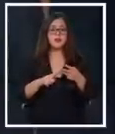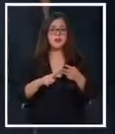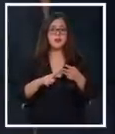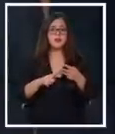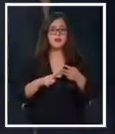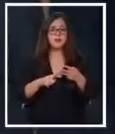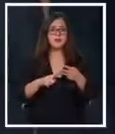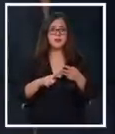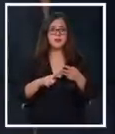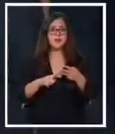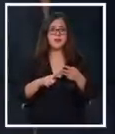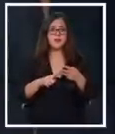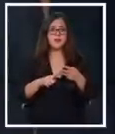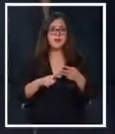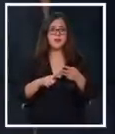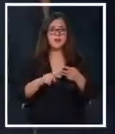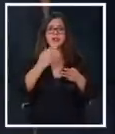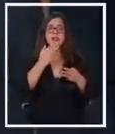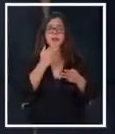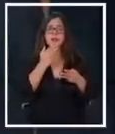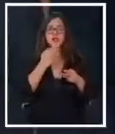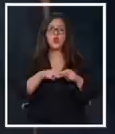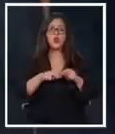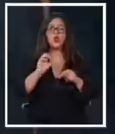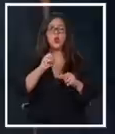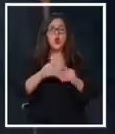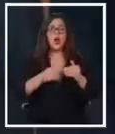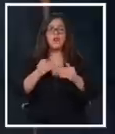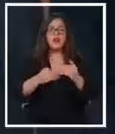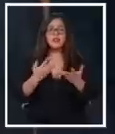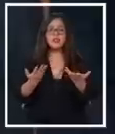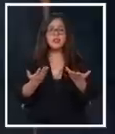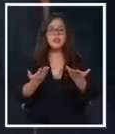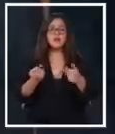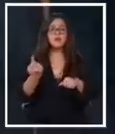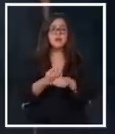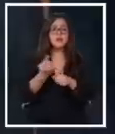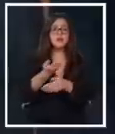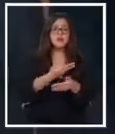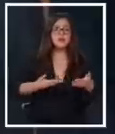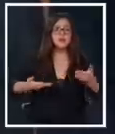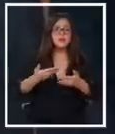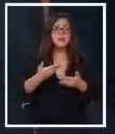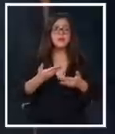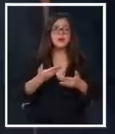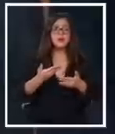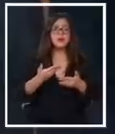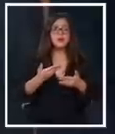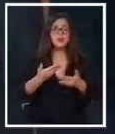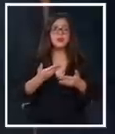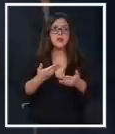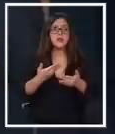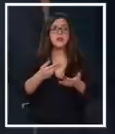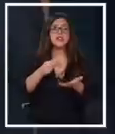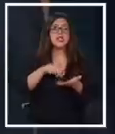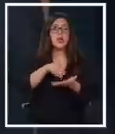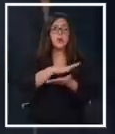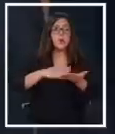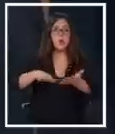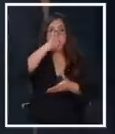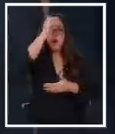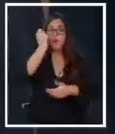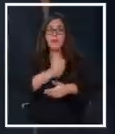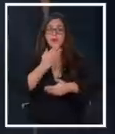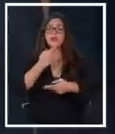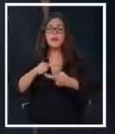en resolución o el avance de los diálogos en el pueblo y nación mapuche y el estado chileno